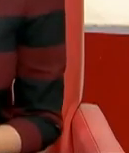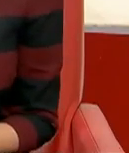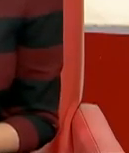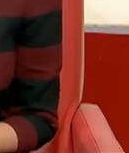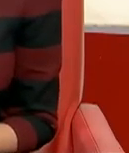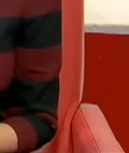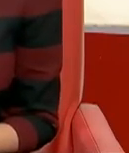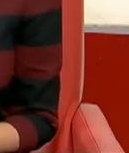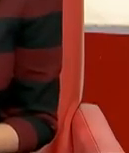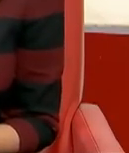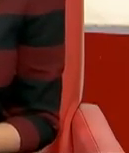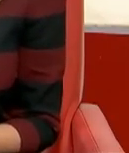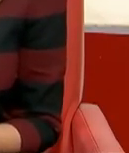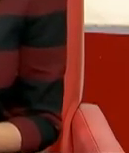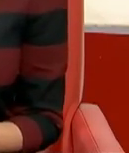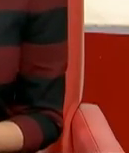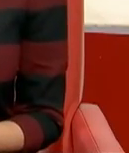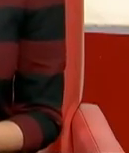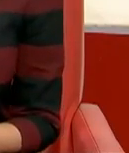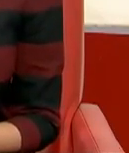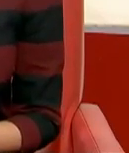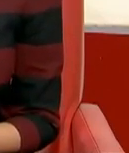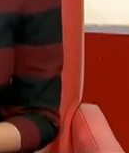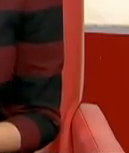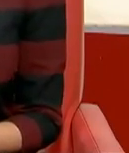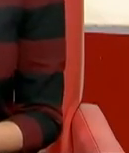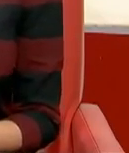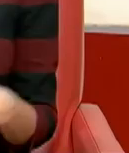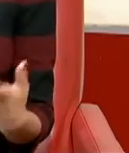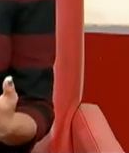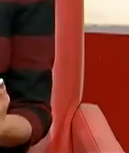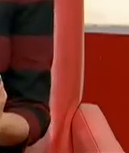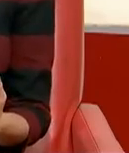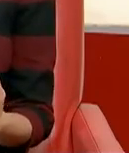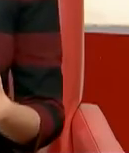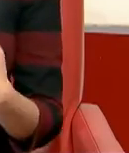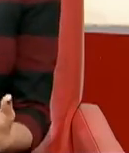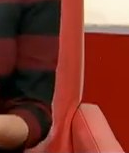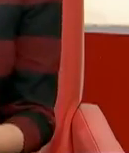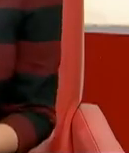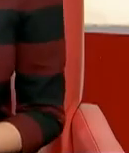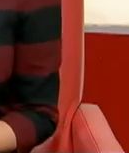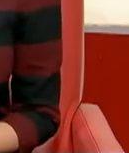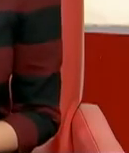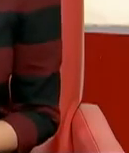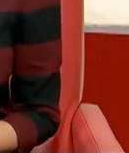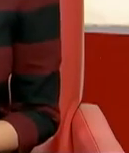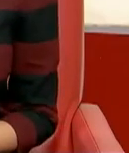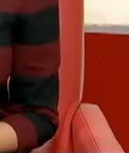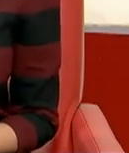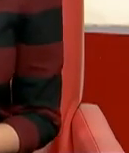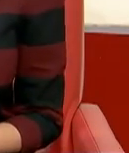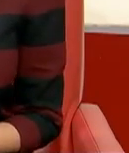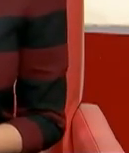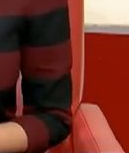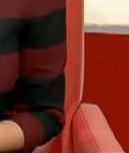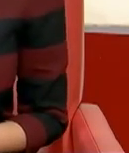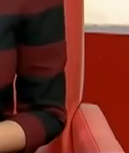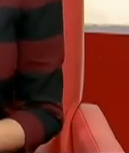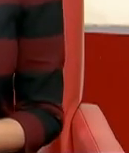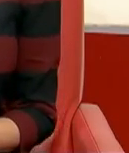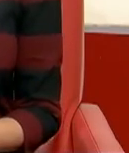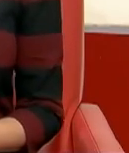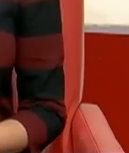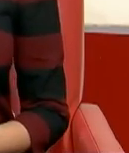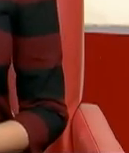podría alcanzar hasta los 70 kilómetros de altura y así pues seguir inspirando a los jóvenes mexicanos a que tomen carreras